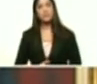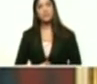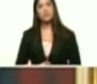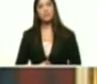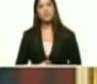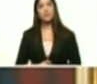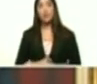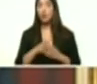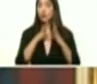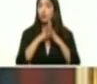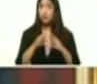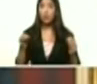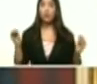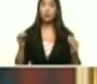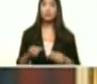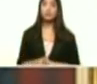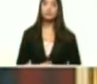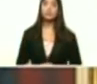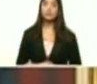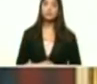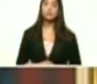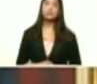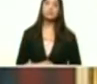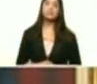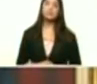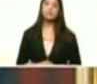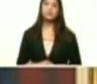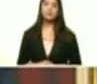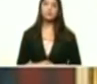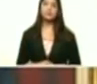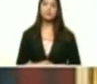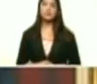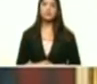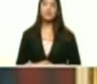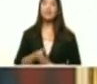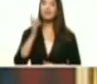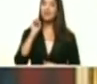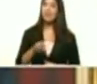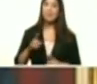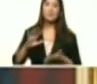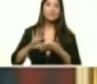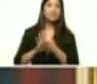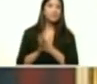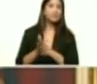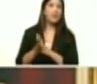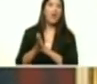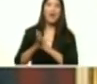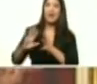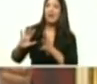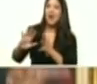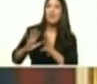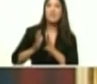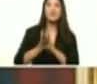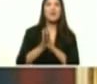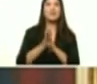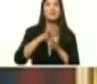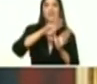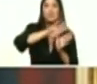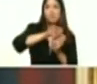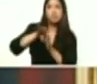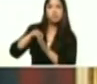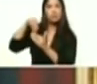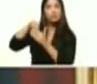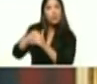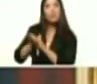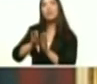Todo eso con una mandarria hay que terminar de demolerlo, abrir un hueco y enterrarlo,